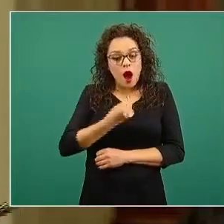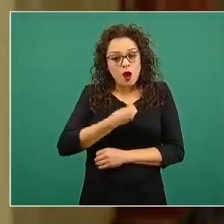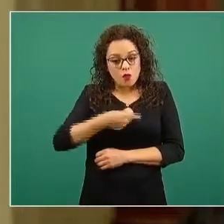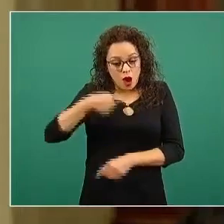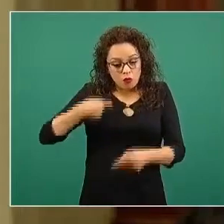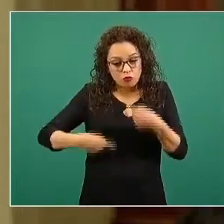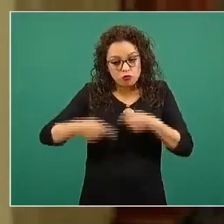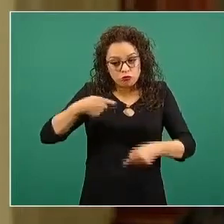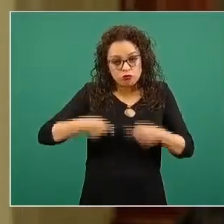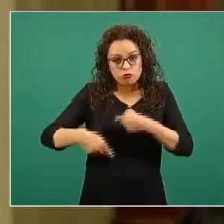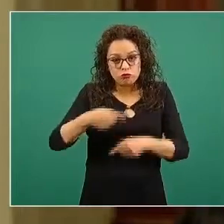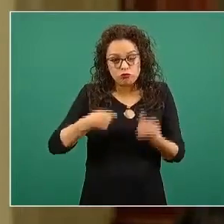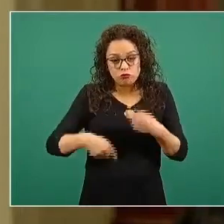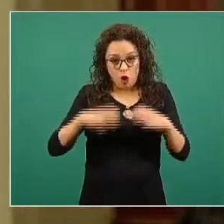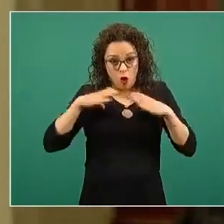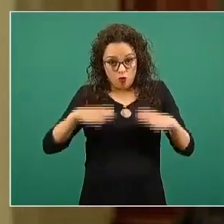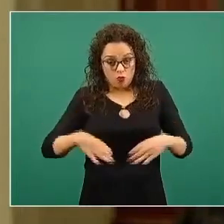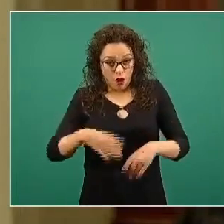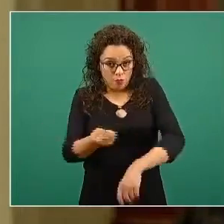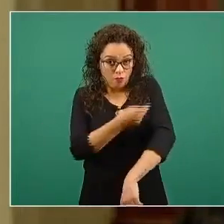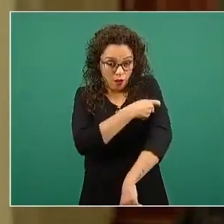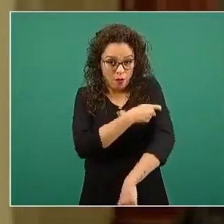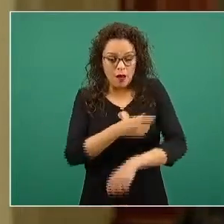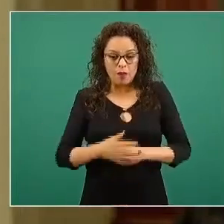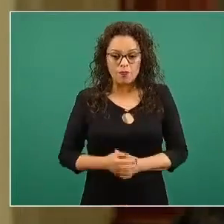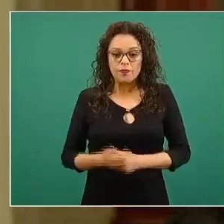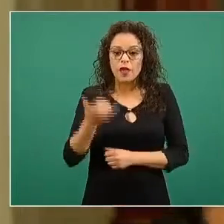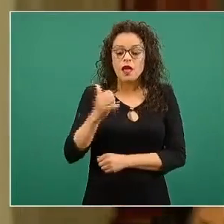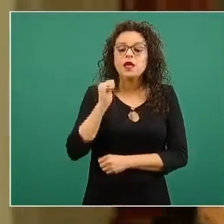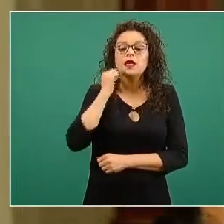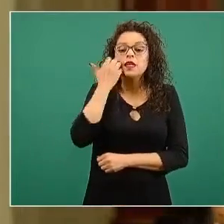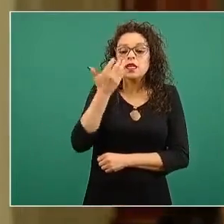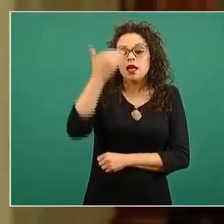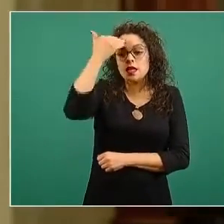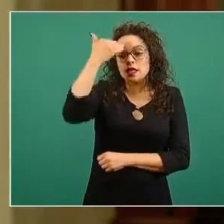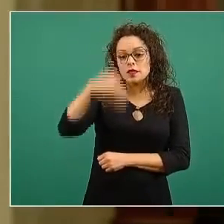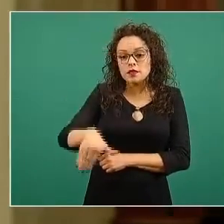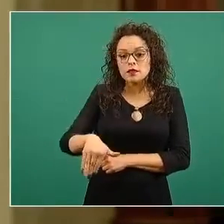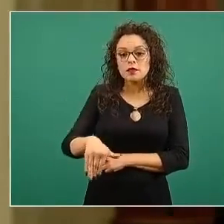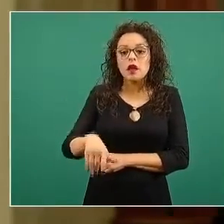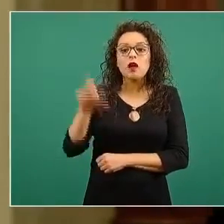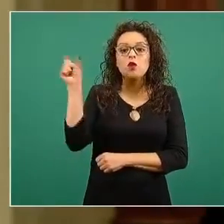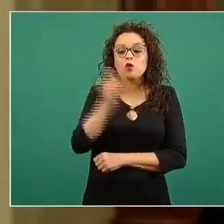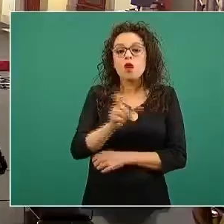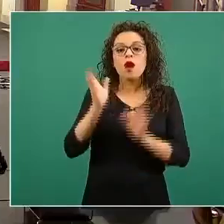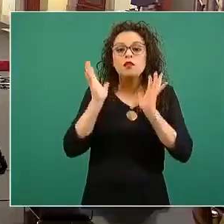según las cifras que tenemos, ¿en cuánto tiempo podemos llegar a esa ansiada inmunidad de rebaño?